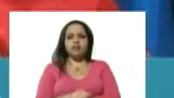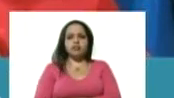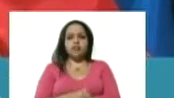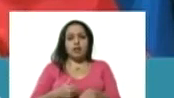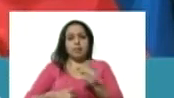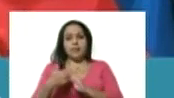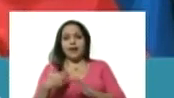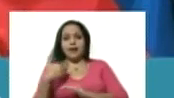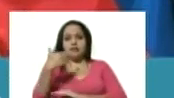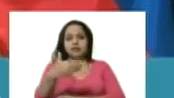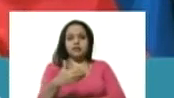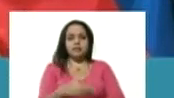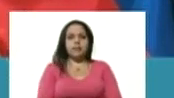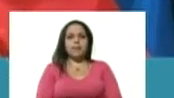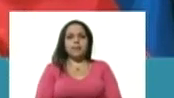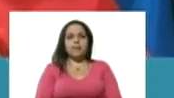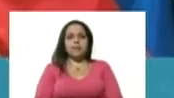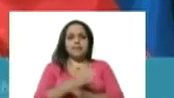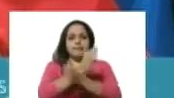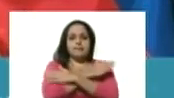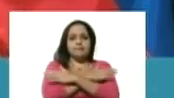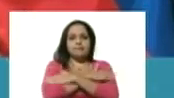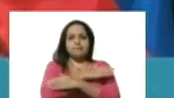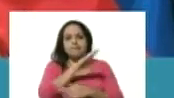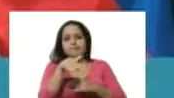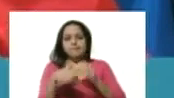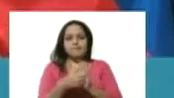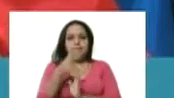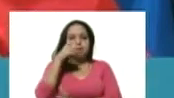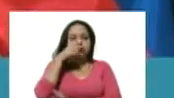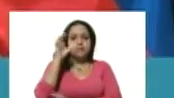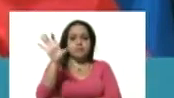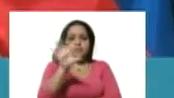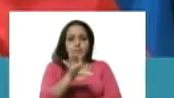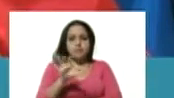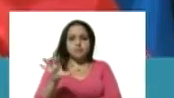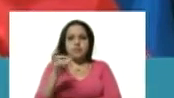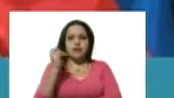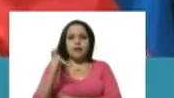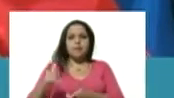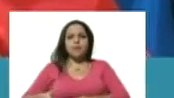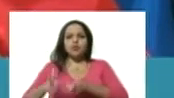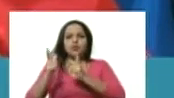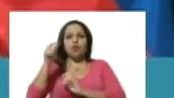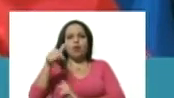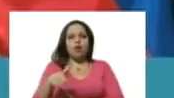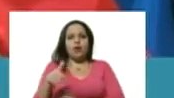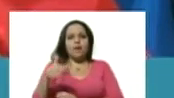del ALBA, felicitar a todos los países que han hecho posible que hoy